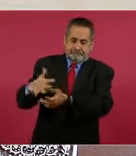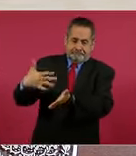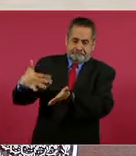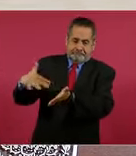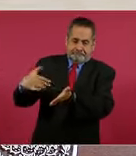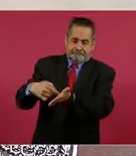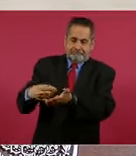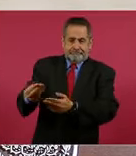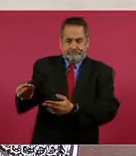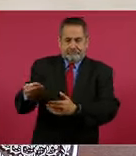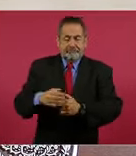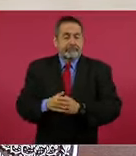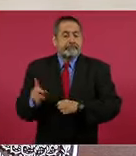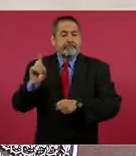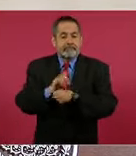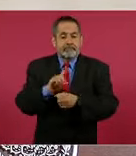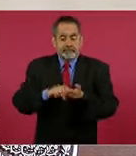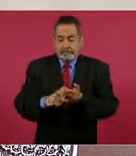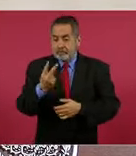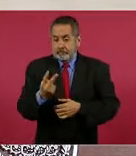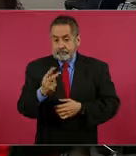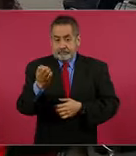Ya el día 2 lo entrego.